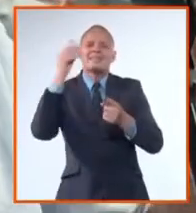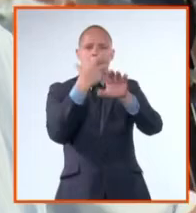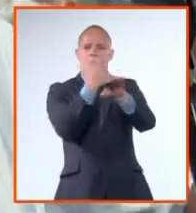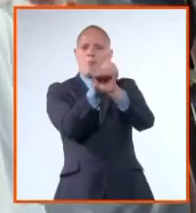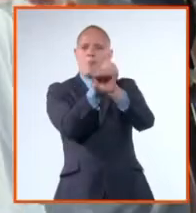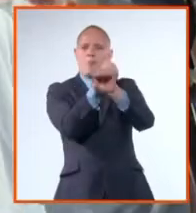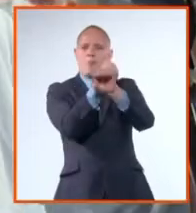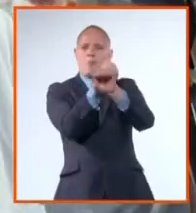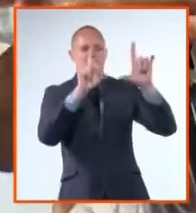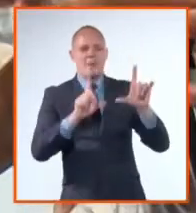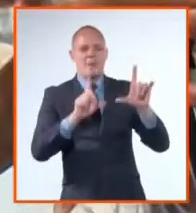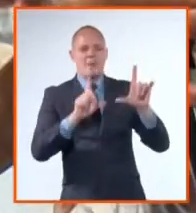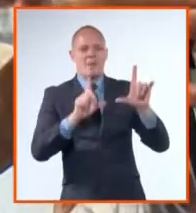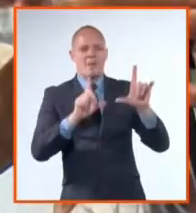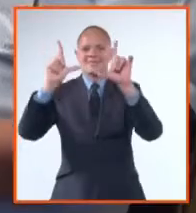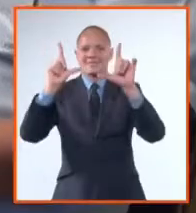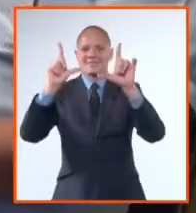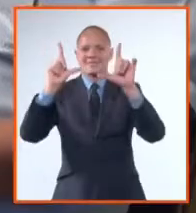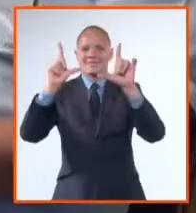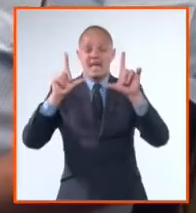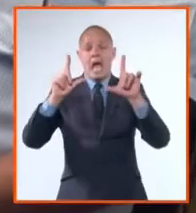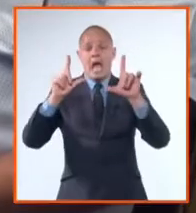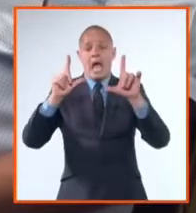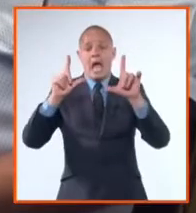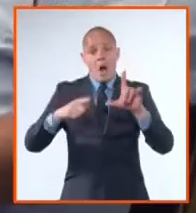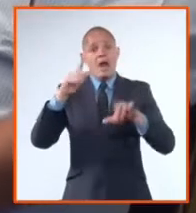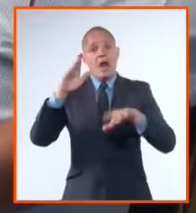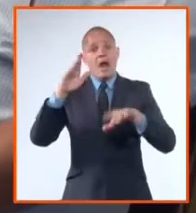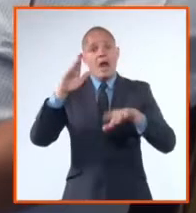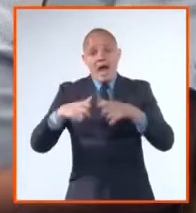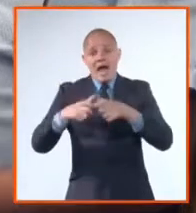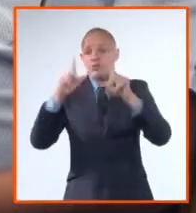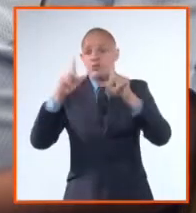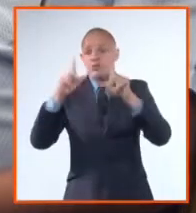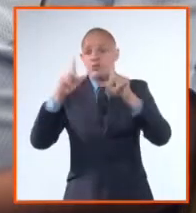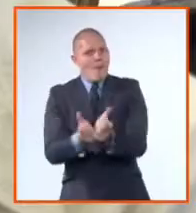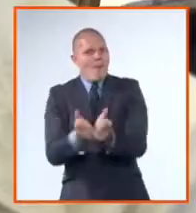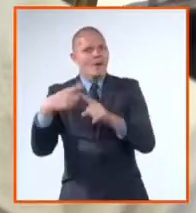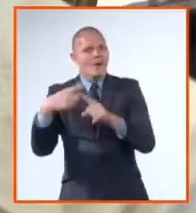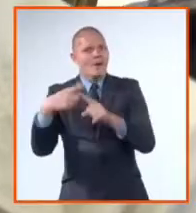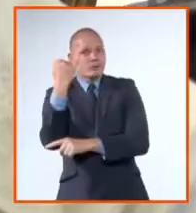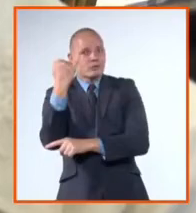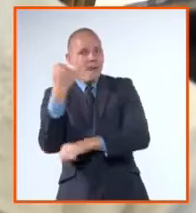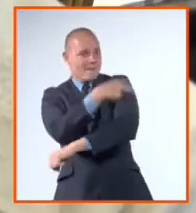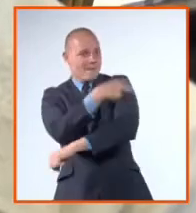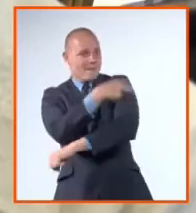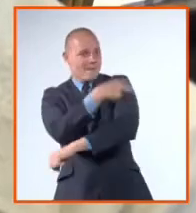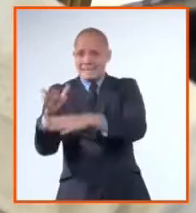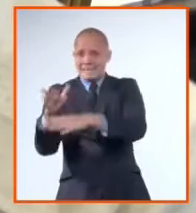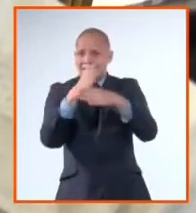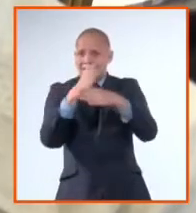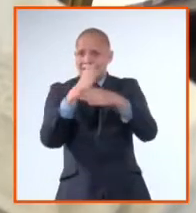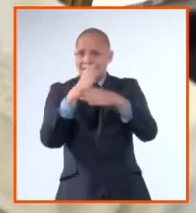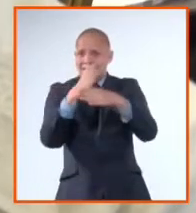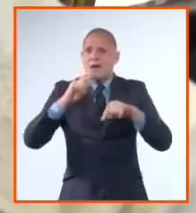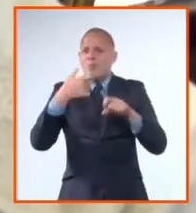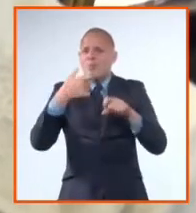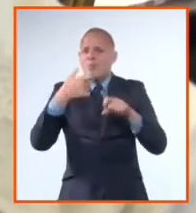perdiendo muchas reuniones internacionales importantes por esa razón. Ahora, hay un